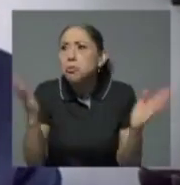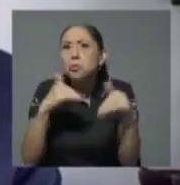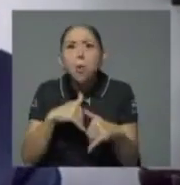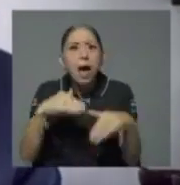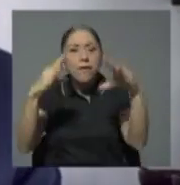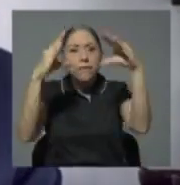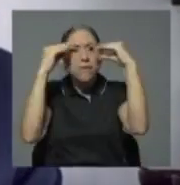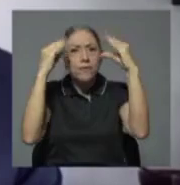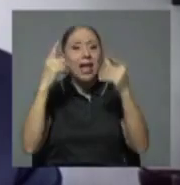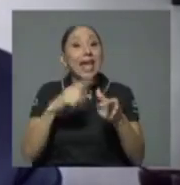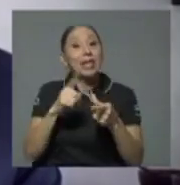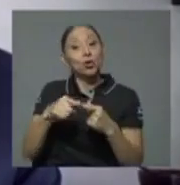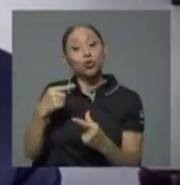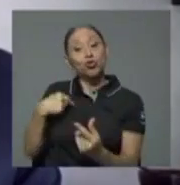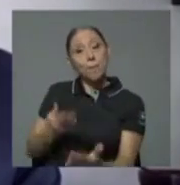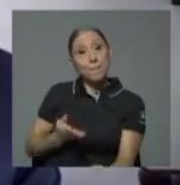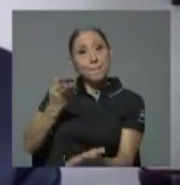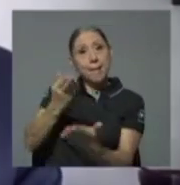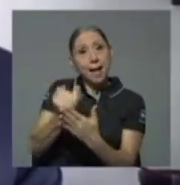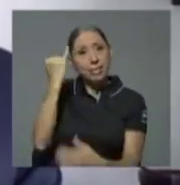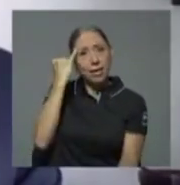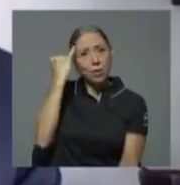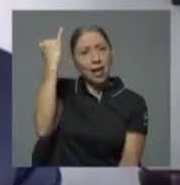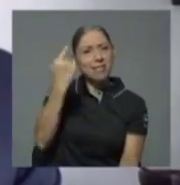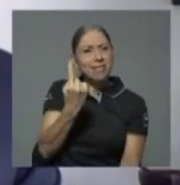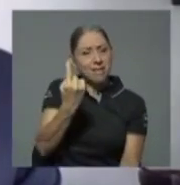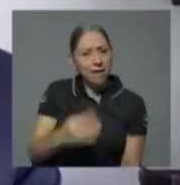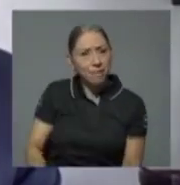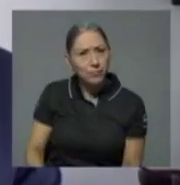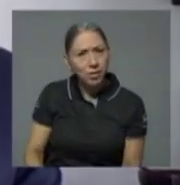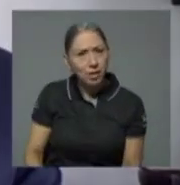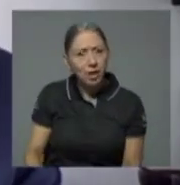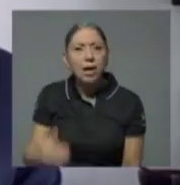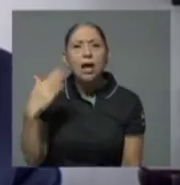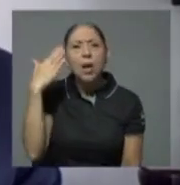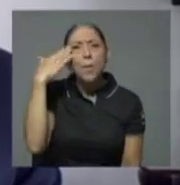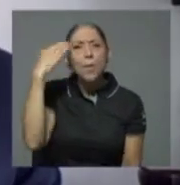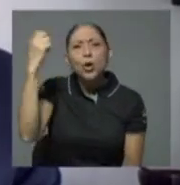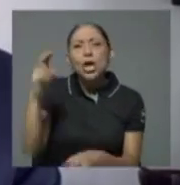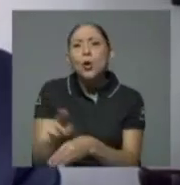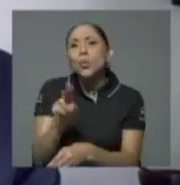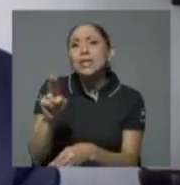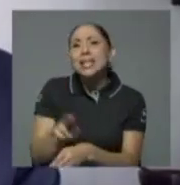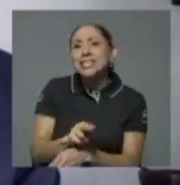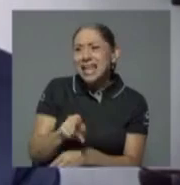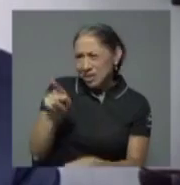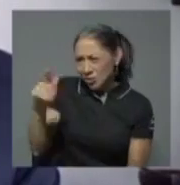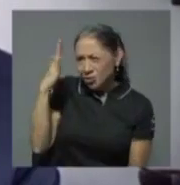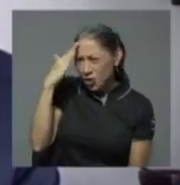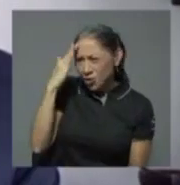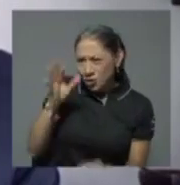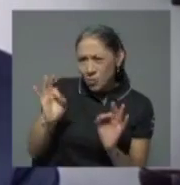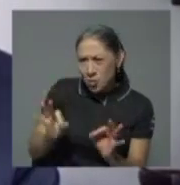yo he planteado es por qué utilizar la herramienta que usted conoce muy bien, que maneja el doctor Henry